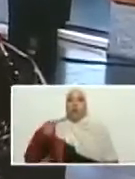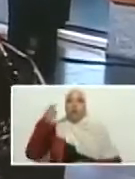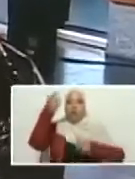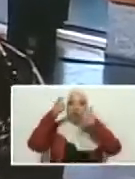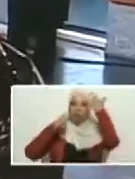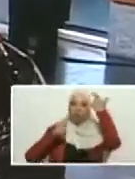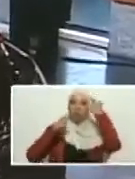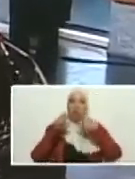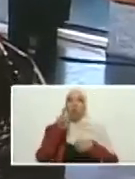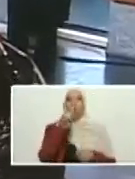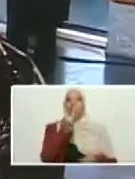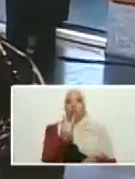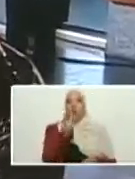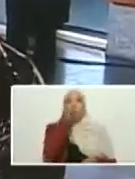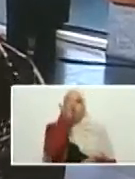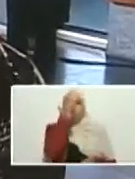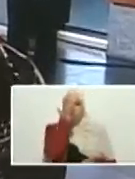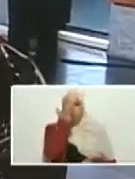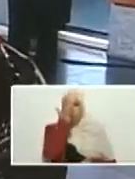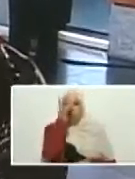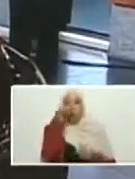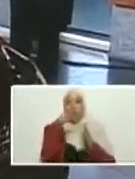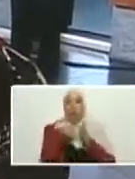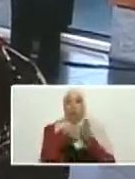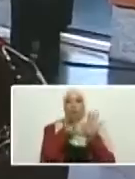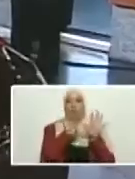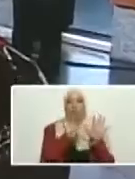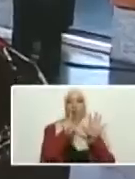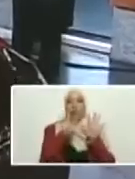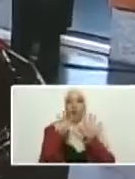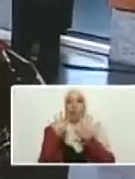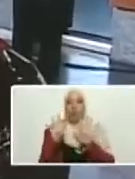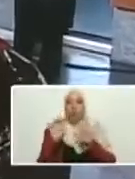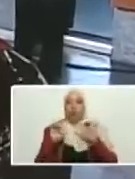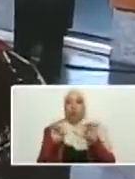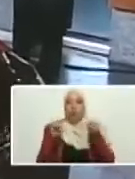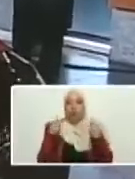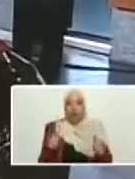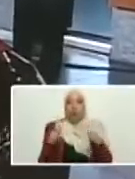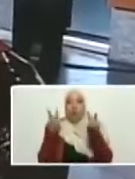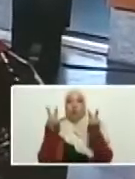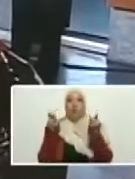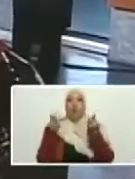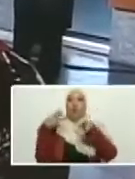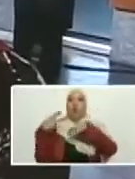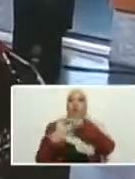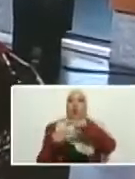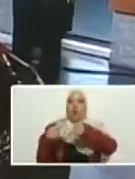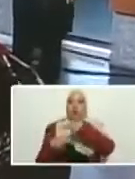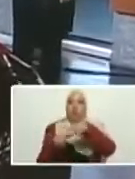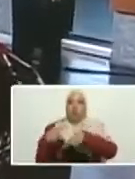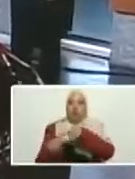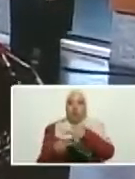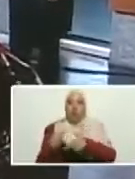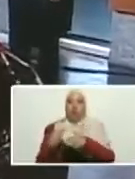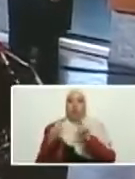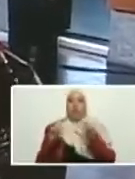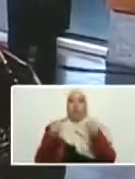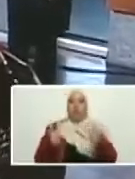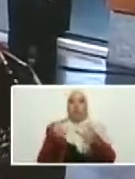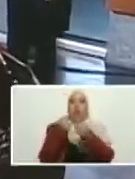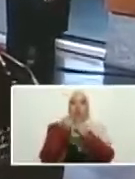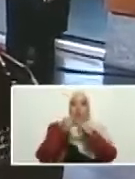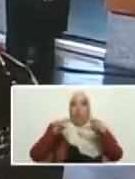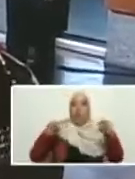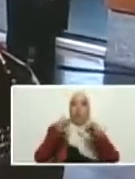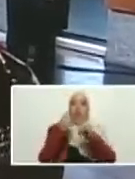aquel 2 de febrero de 1999, donde empezaba una nueva era para nuestra patria, la era de la